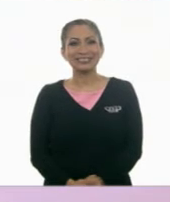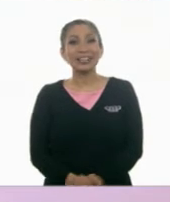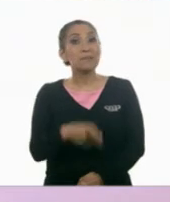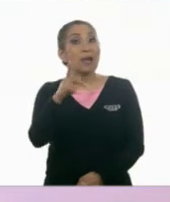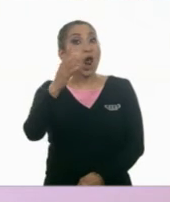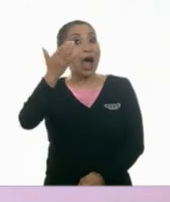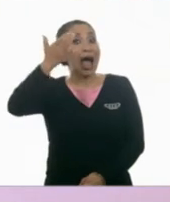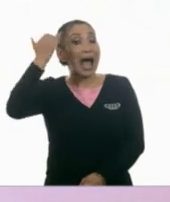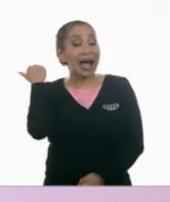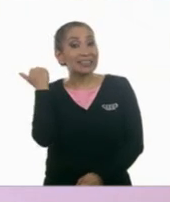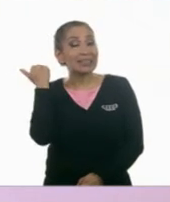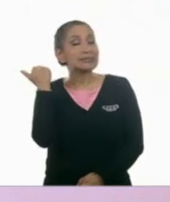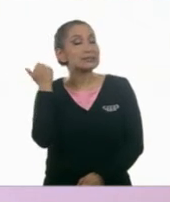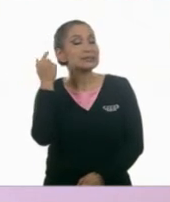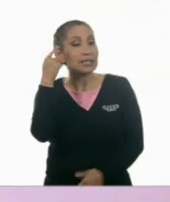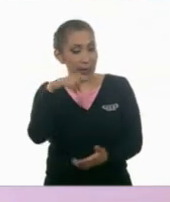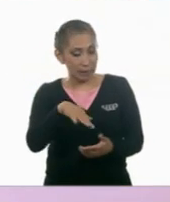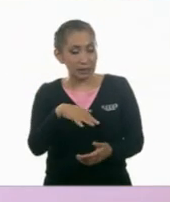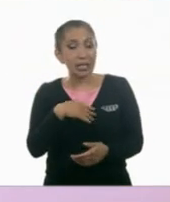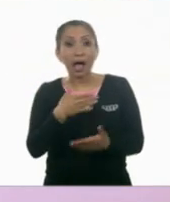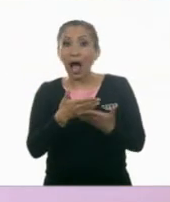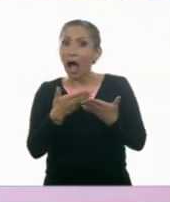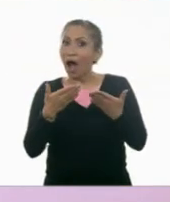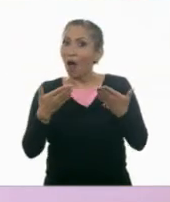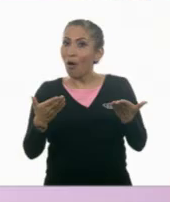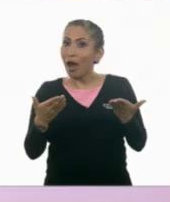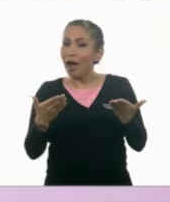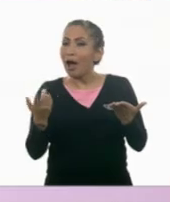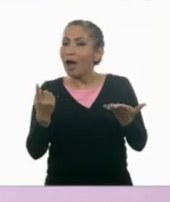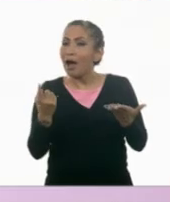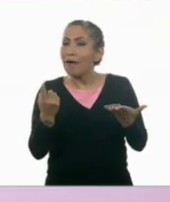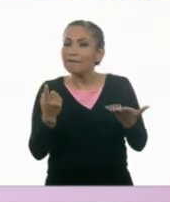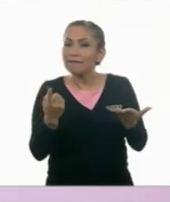Pero antes, ¿sabes qué, Oscar? ¿Qué? Ha llegado el momento de